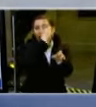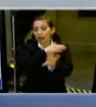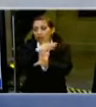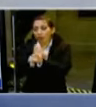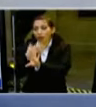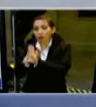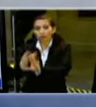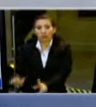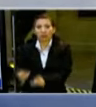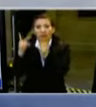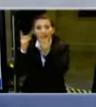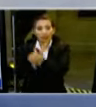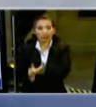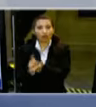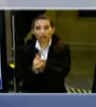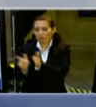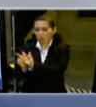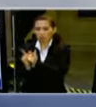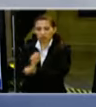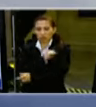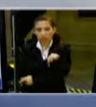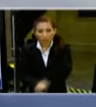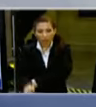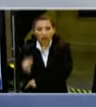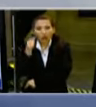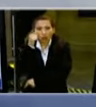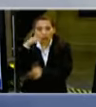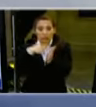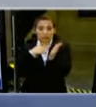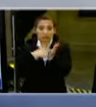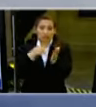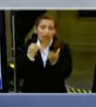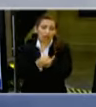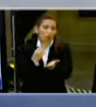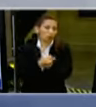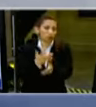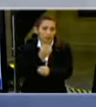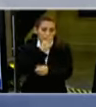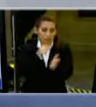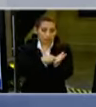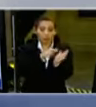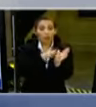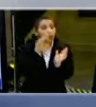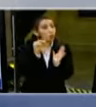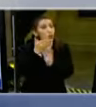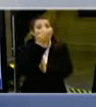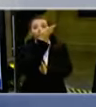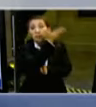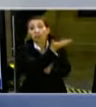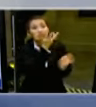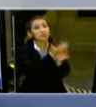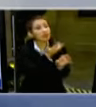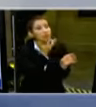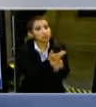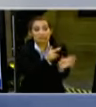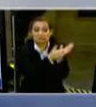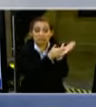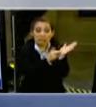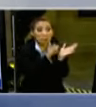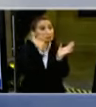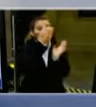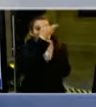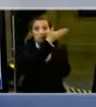el narcotráfico y al crimen organizado. Era una regla de oro porque la regla de oro decía: no le pidas dinero a Estados Unidos, porque